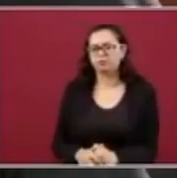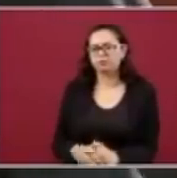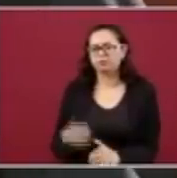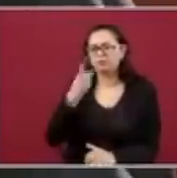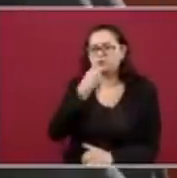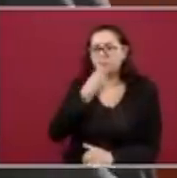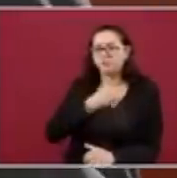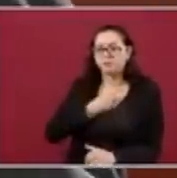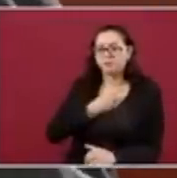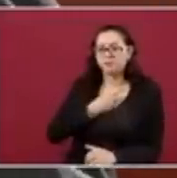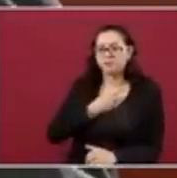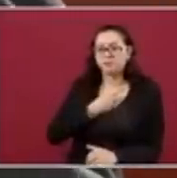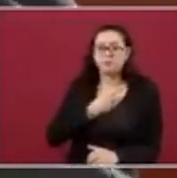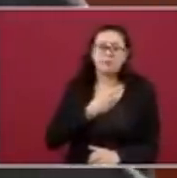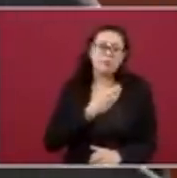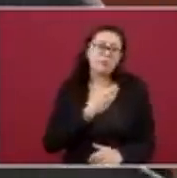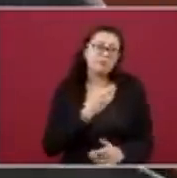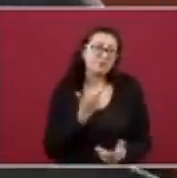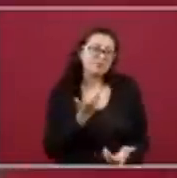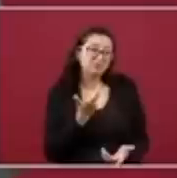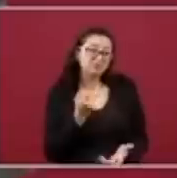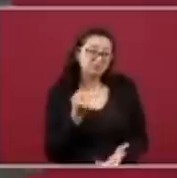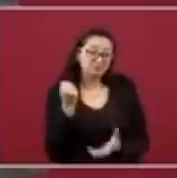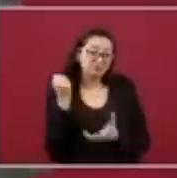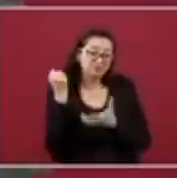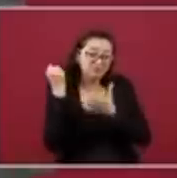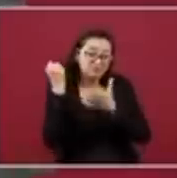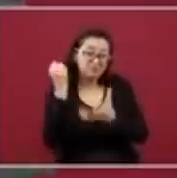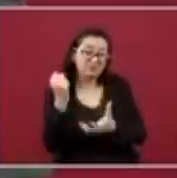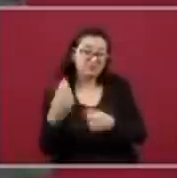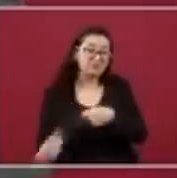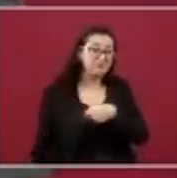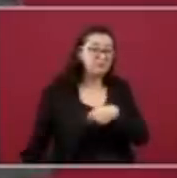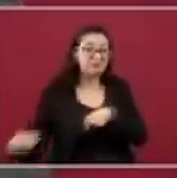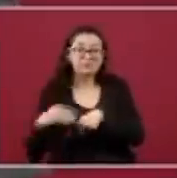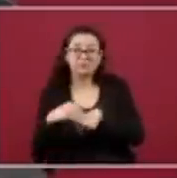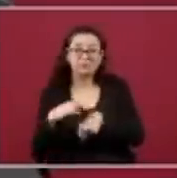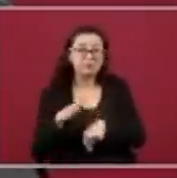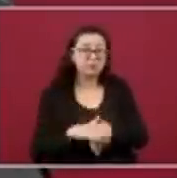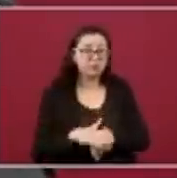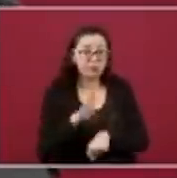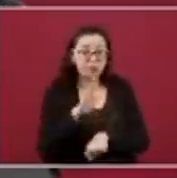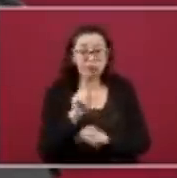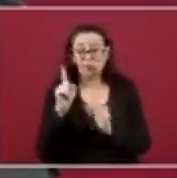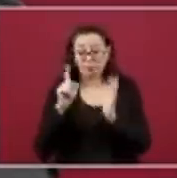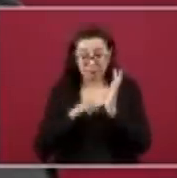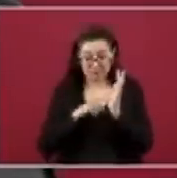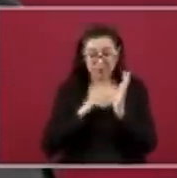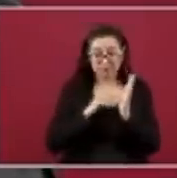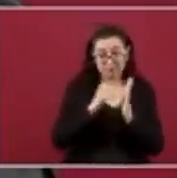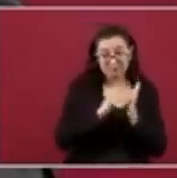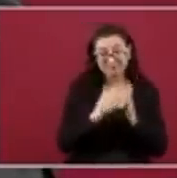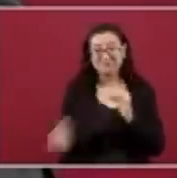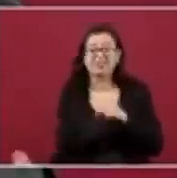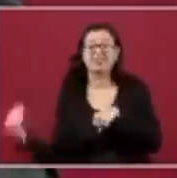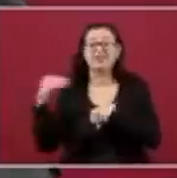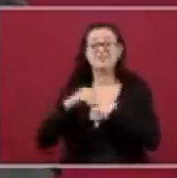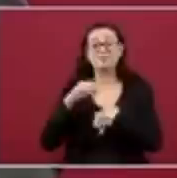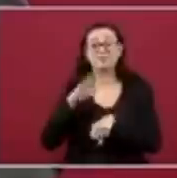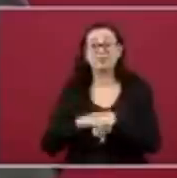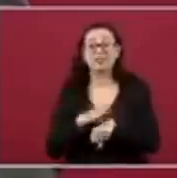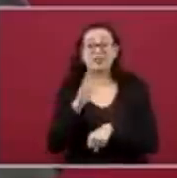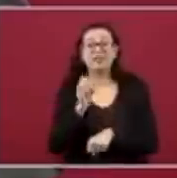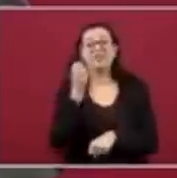planteando los técnicos que necesitamos un presupuesto adicional a los 1,000 millones de pesos de